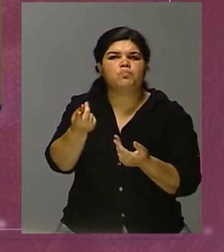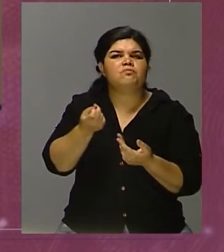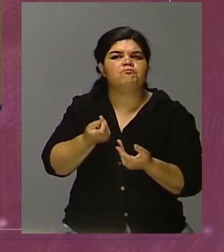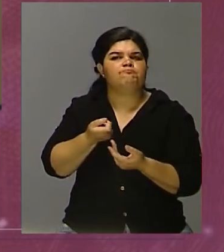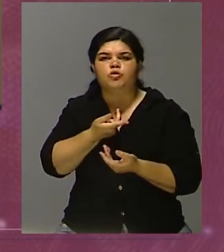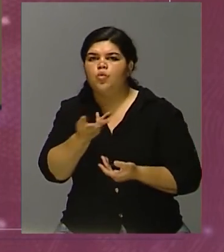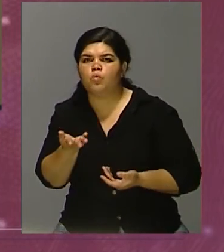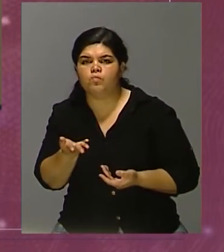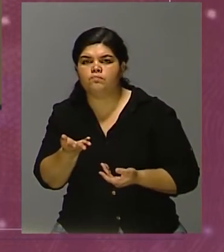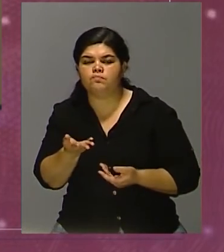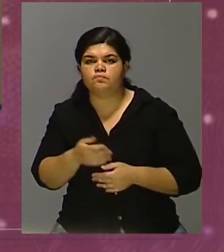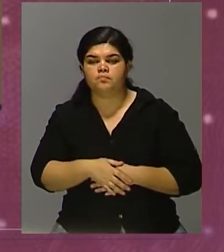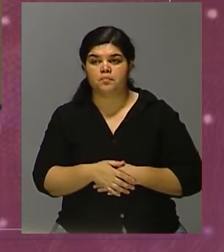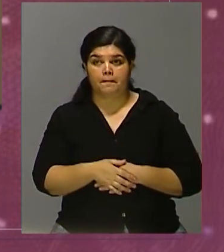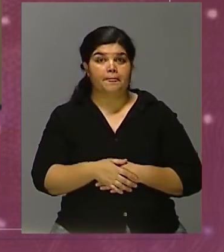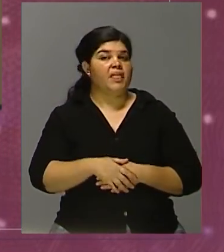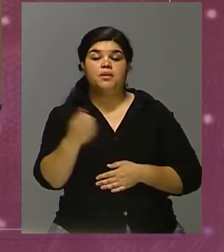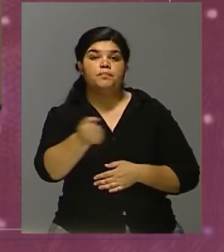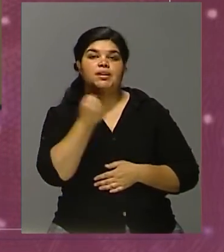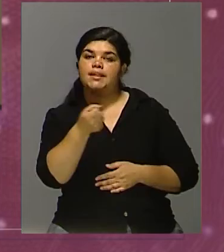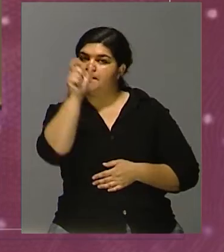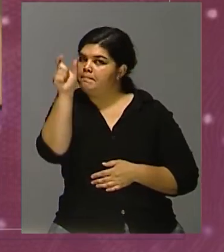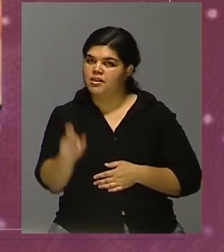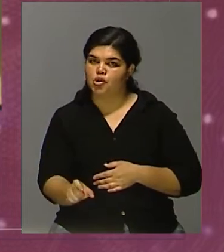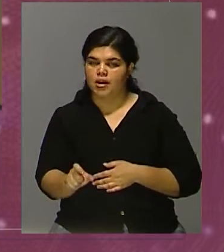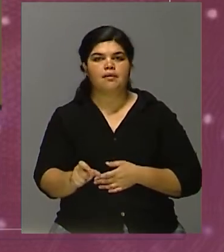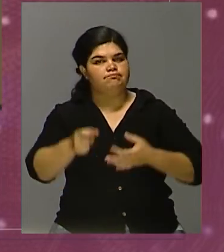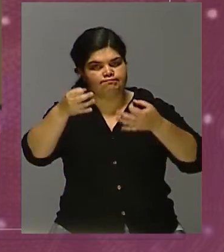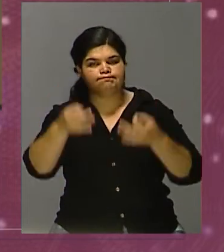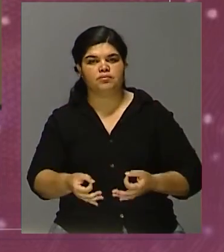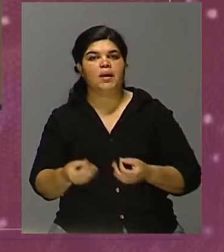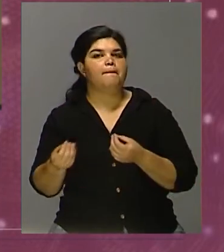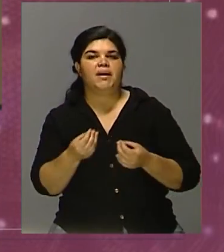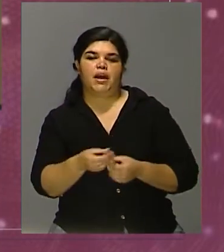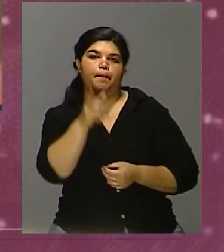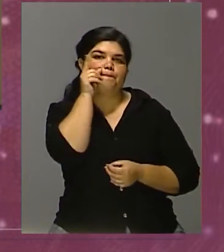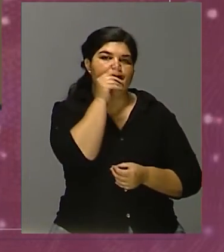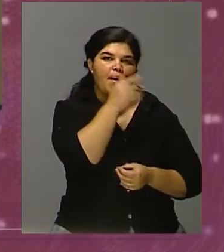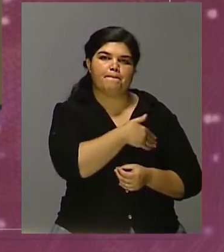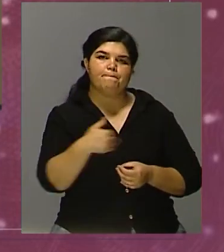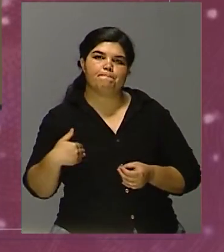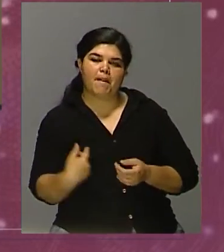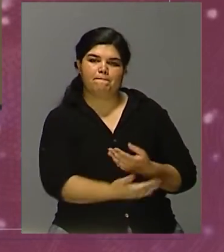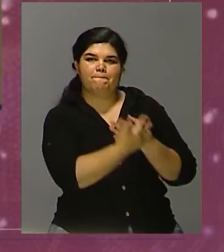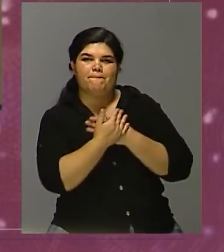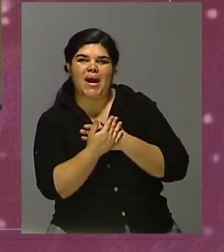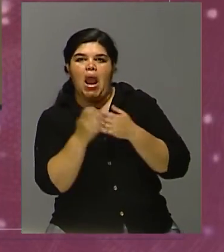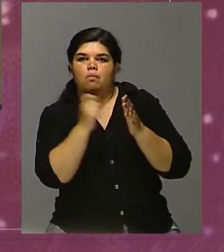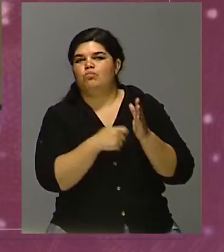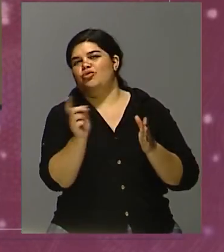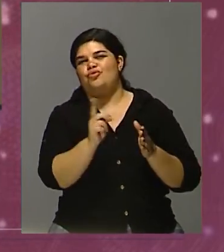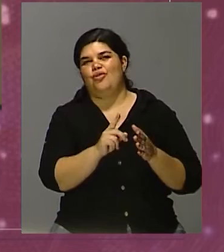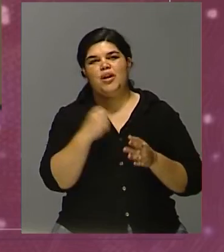inversiones? Tiene que ser una persona capaz, que para no contar con el consentimiento de los padres, por lo tanto tiene que tener 18 años o